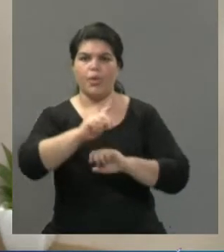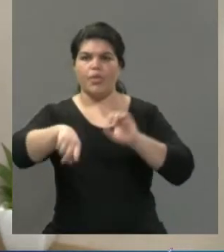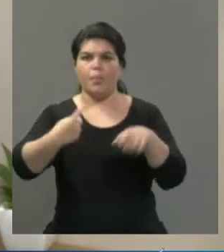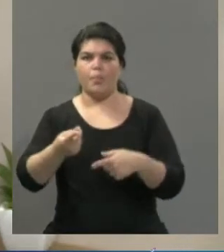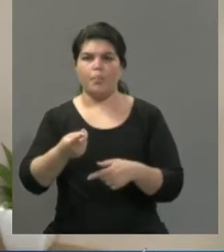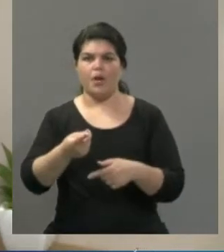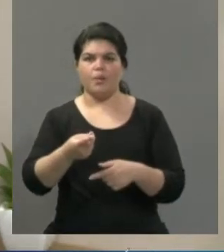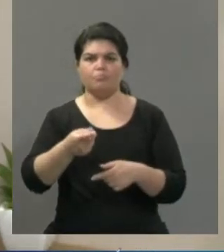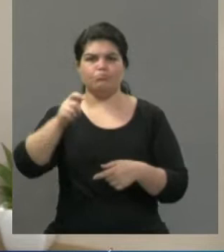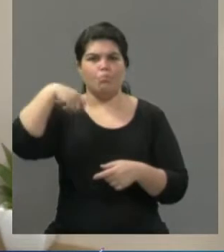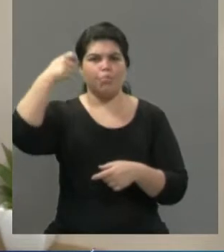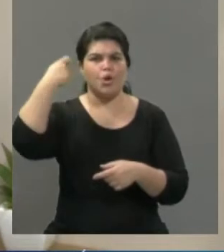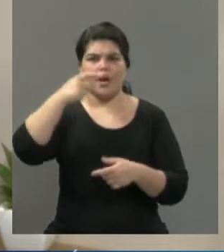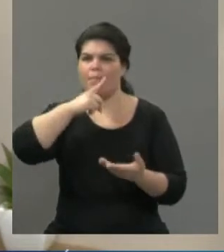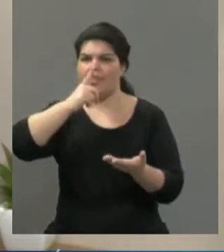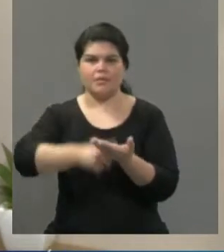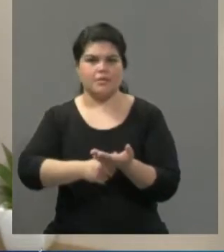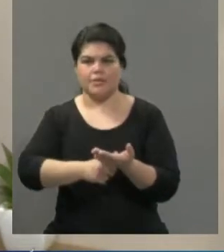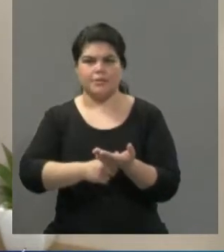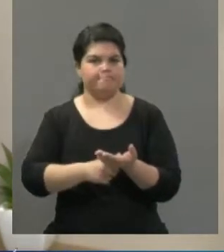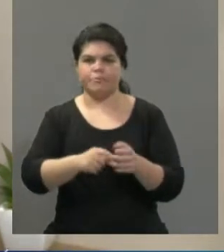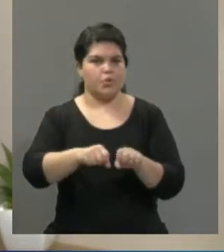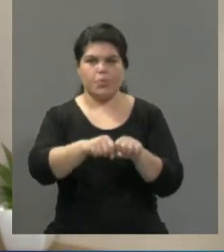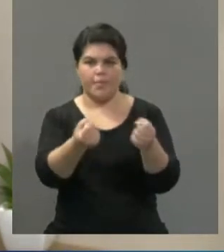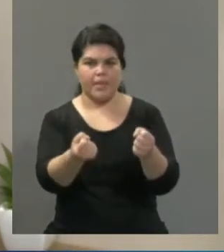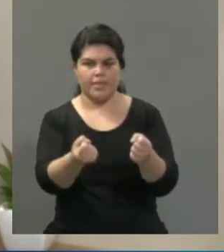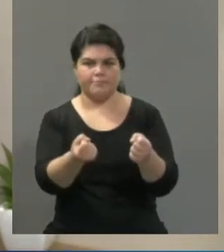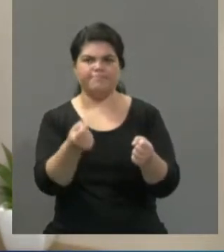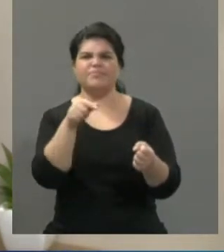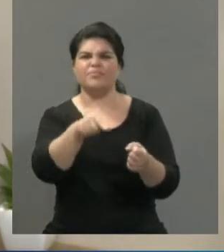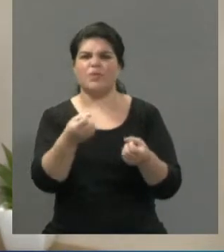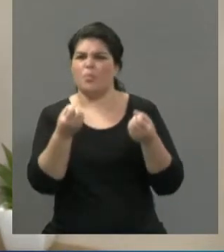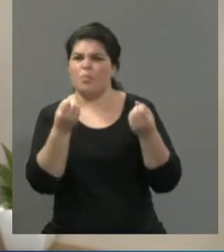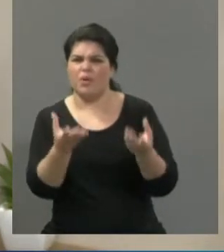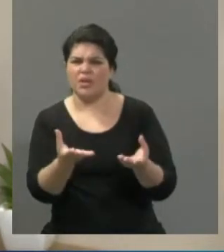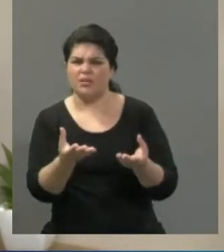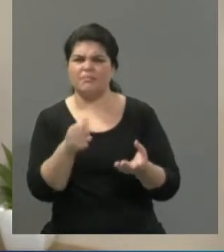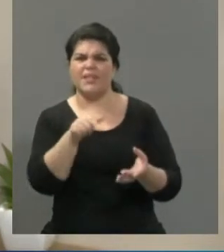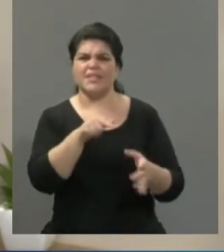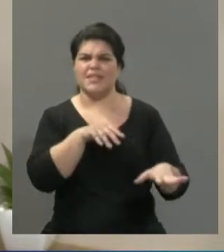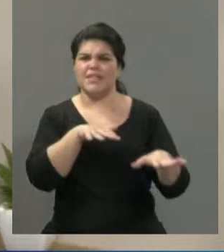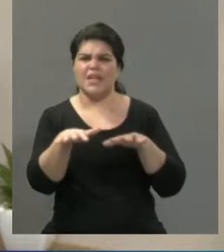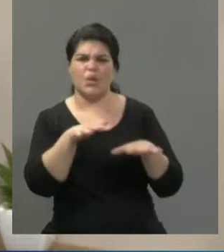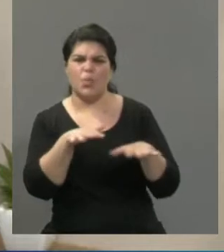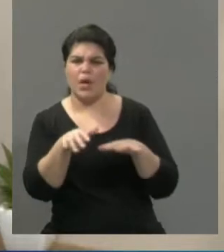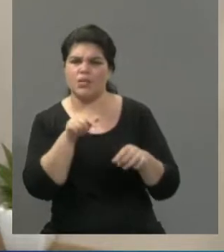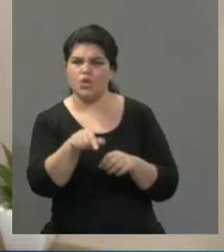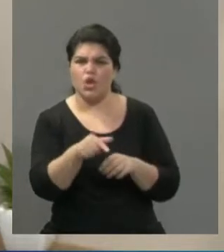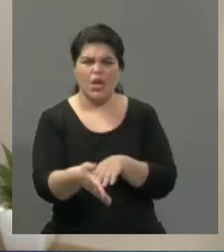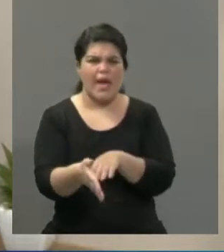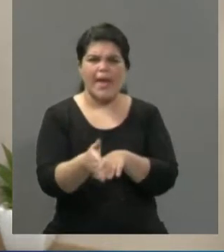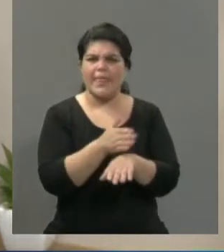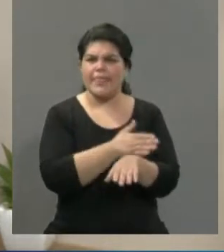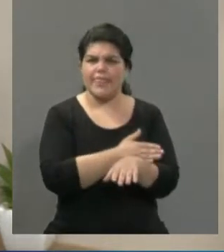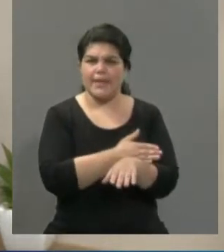hacerlo porque no se sentía muy bien. Y esto un poco tiene que ver con todo lo que ha generado esta situación de violencia,